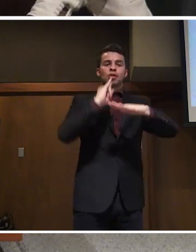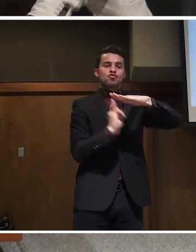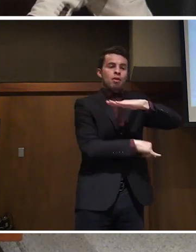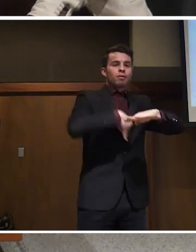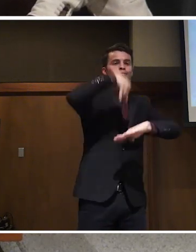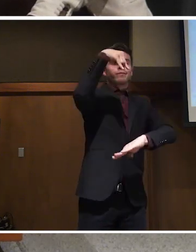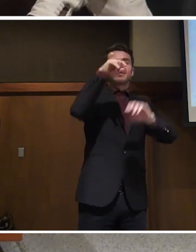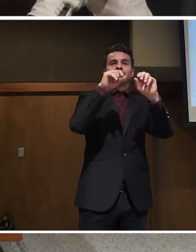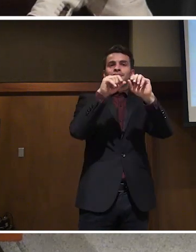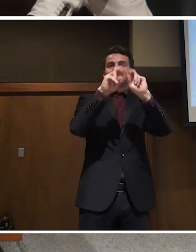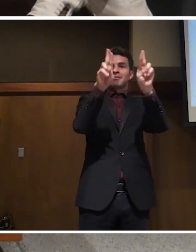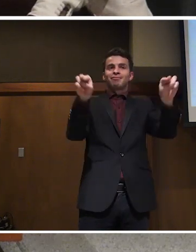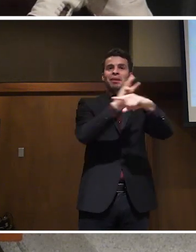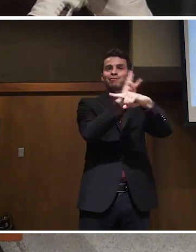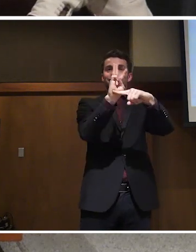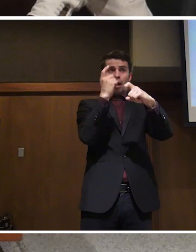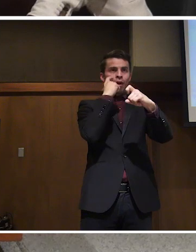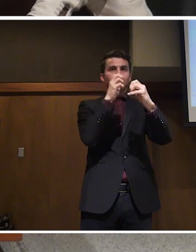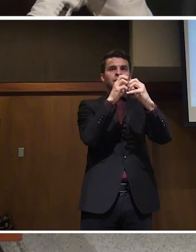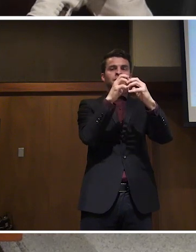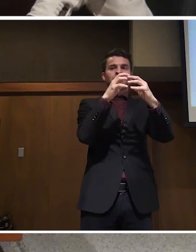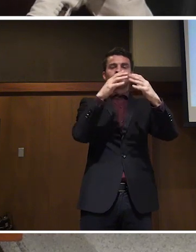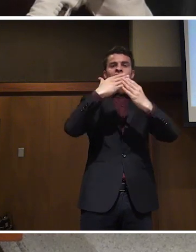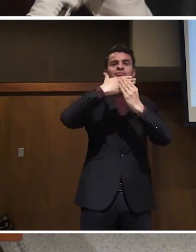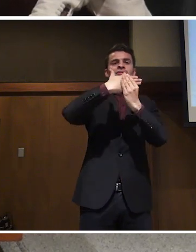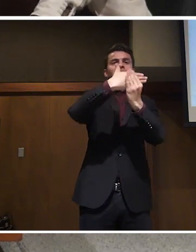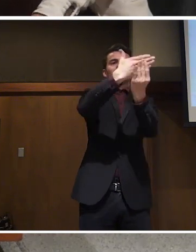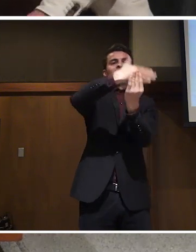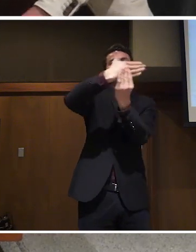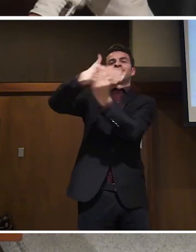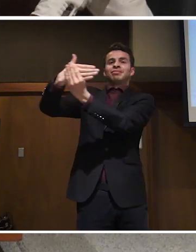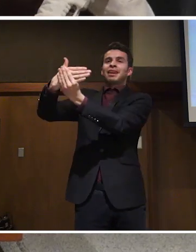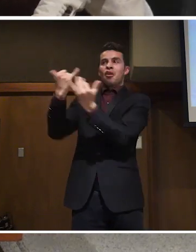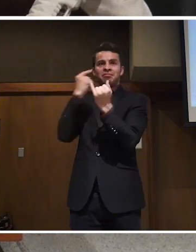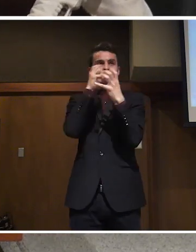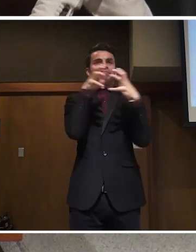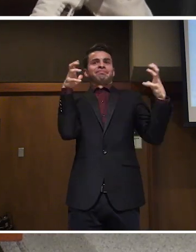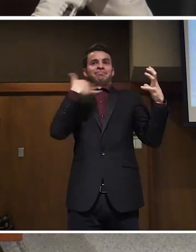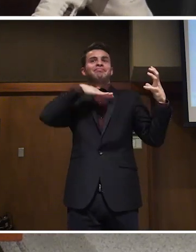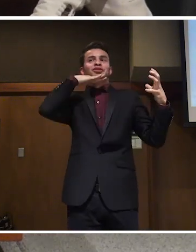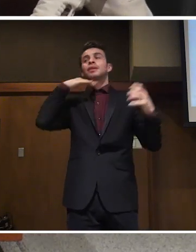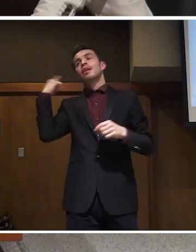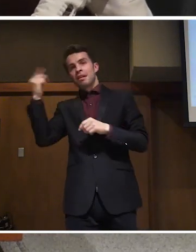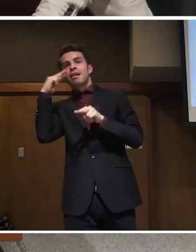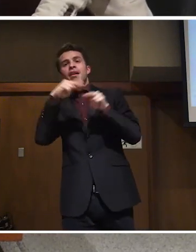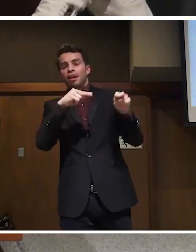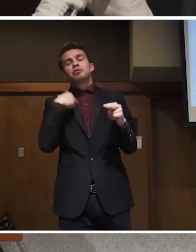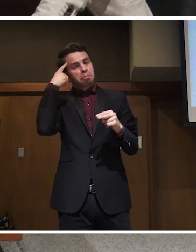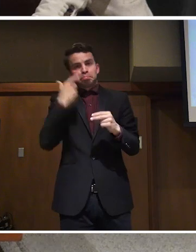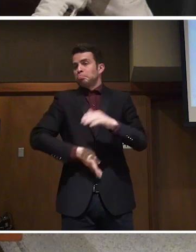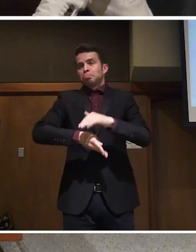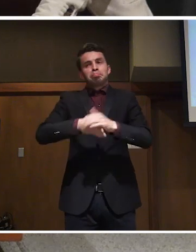y hoy es una colección muy, muy grande. Yo creo que de todas maneras la biblioteca debe seguir haciendo